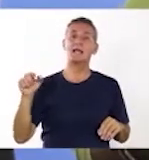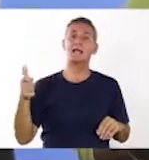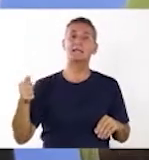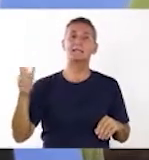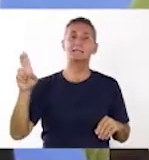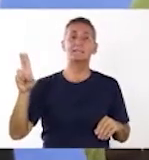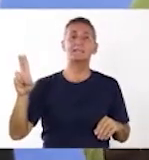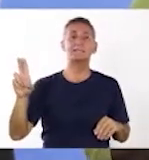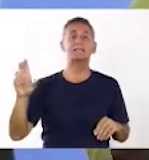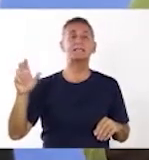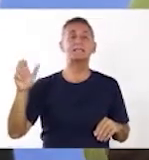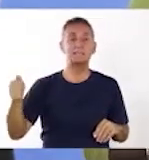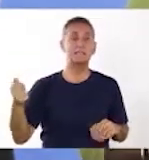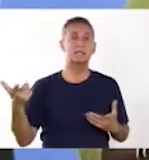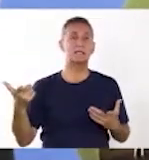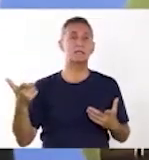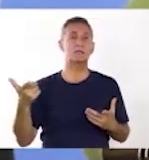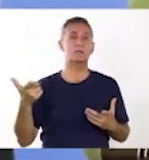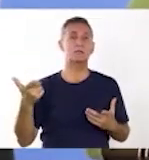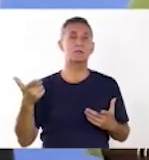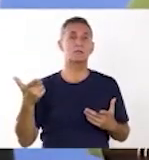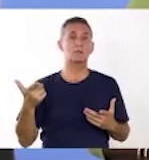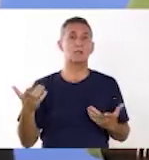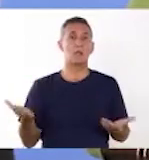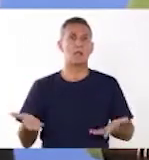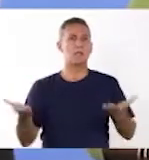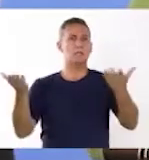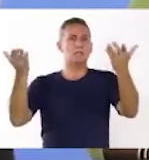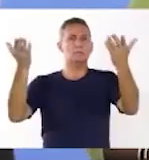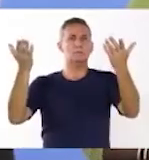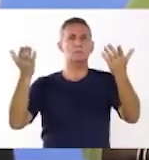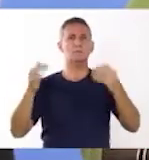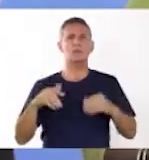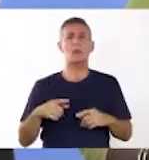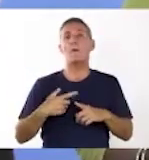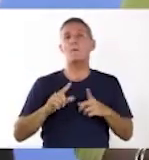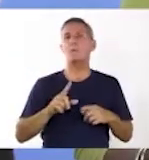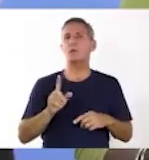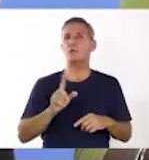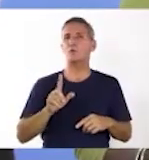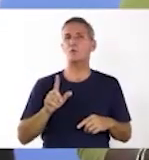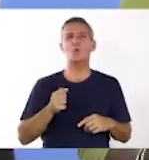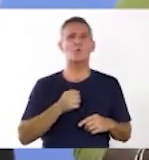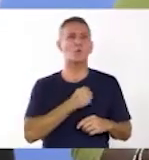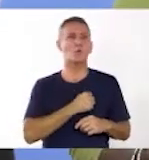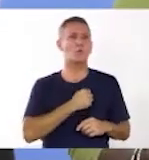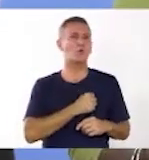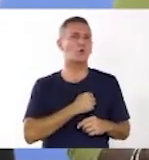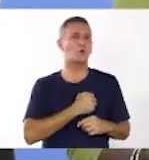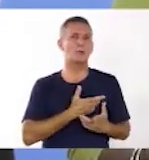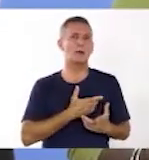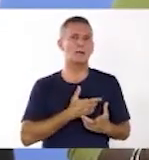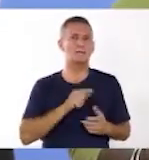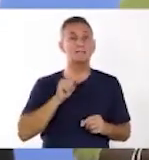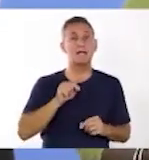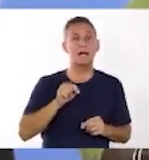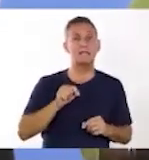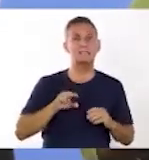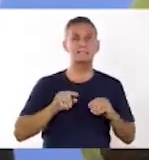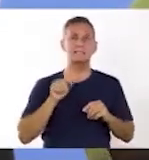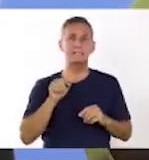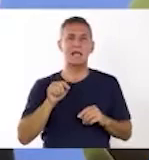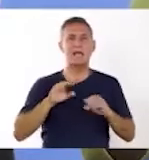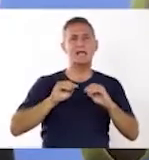exalta, pero no también como, pero no como los románticos, que era de refugio.